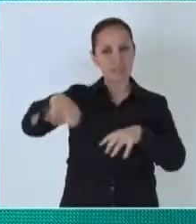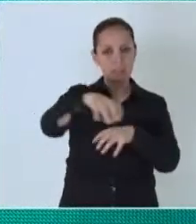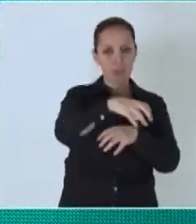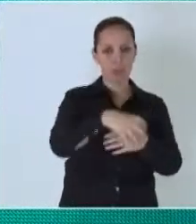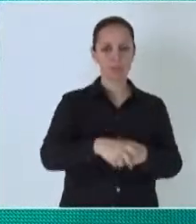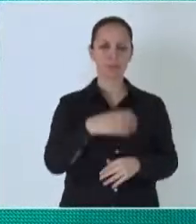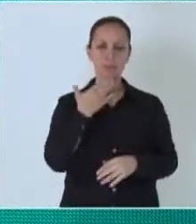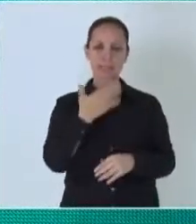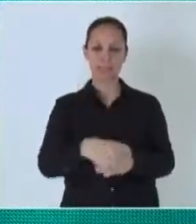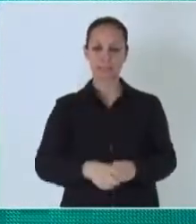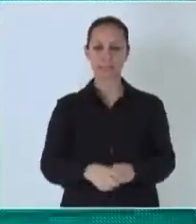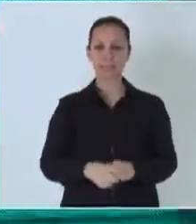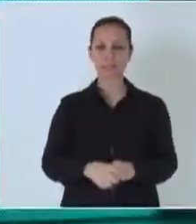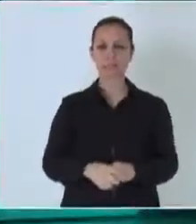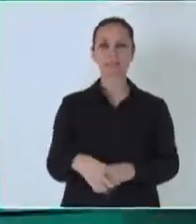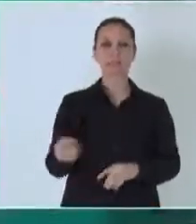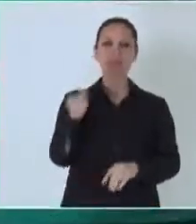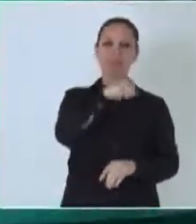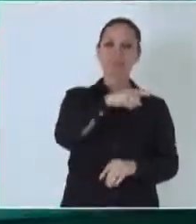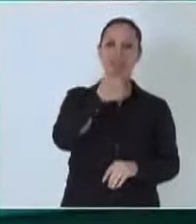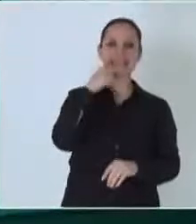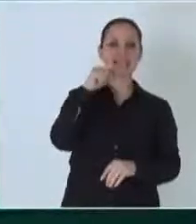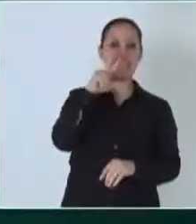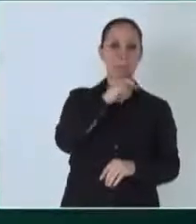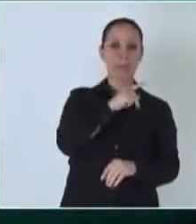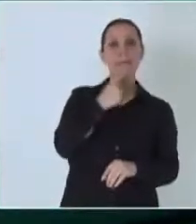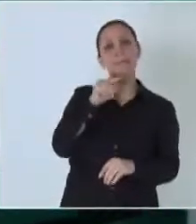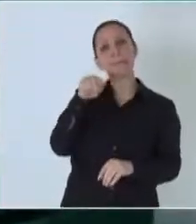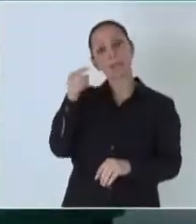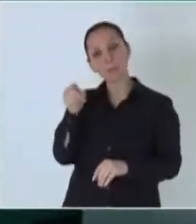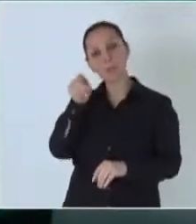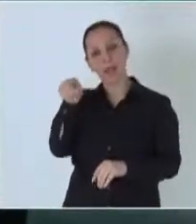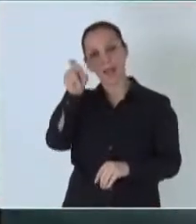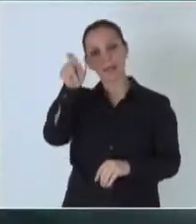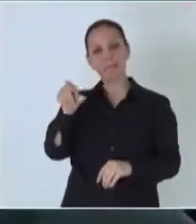Ahora Silvia Ruiz tiene 30 segundos para preguntarle a Maru Acuña.